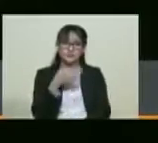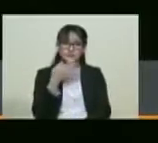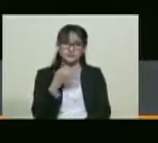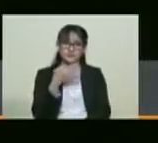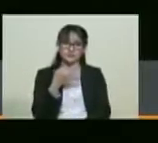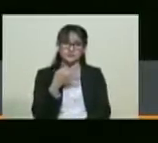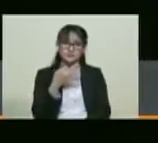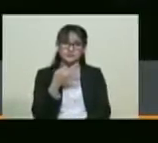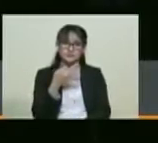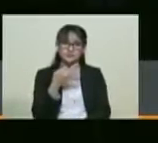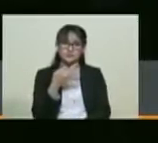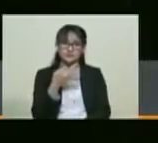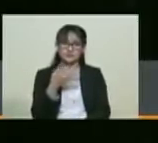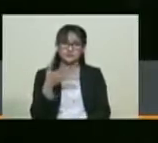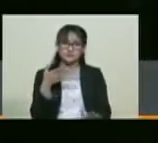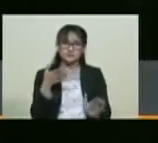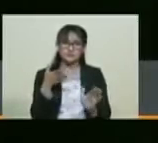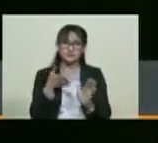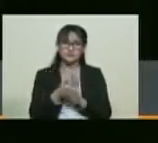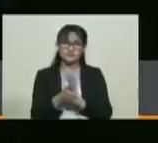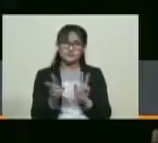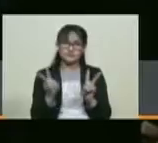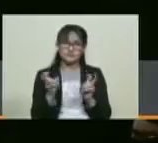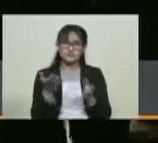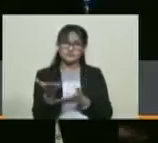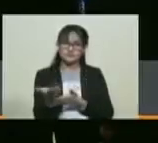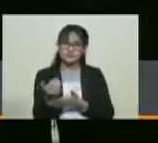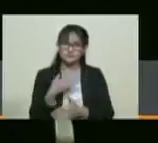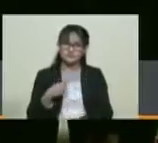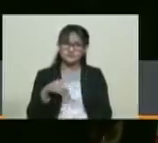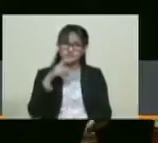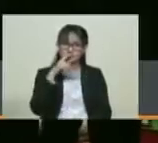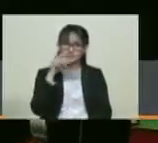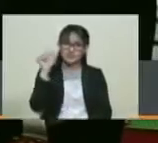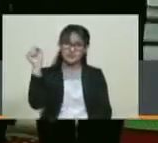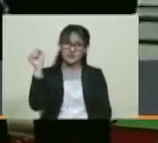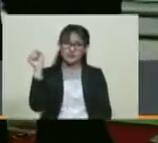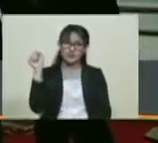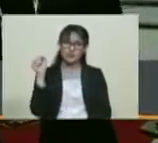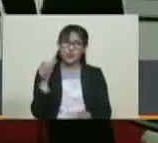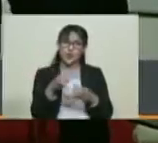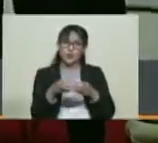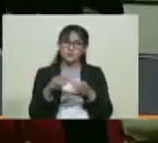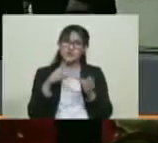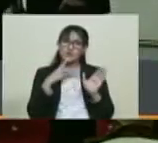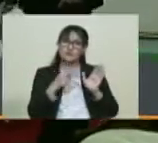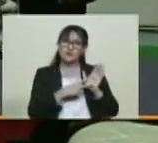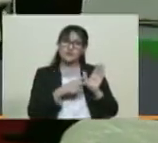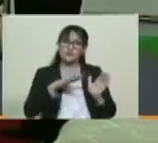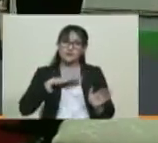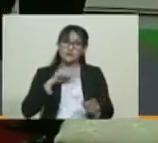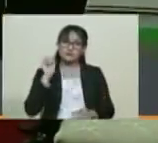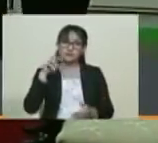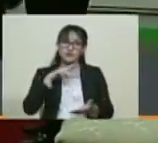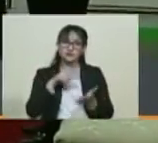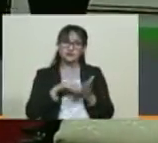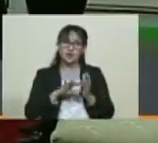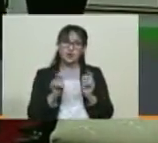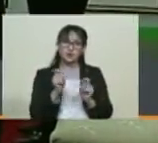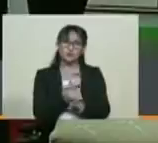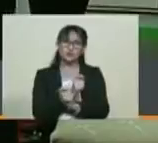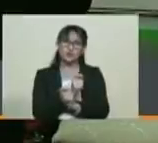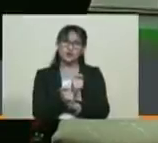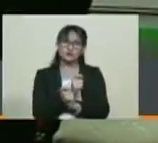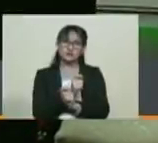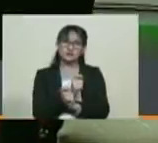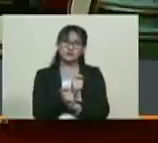que tiene que ver con lo que ha solicitado el presidente Nicolás Maduro a la Comisión de la Verdad de la Asamblea Nacional Constituyente, y es